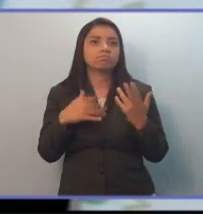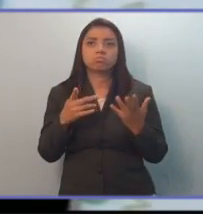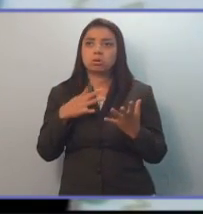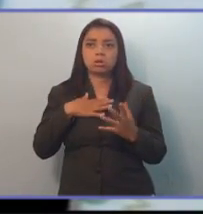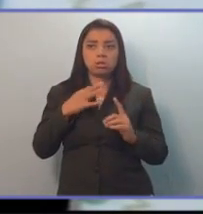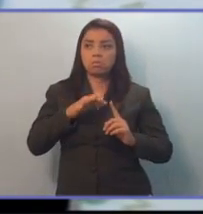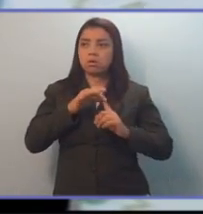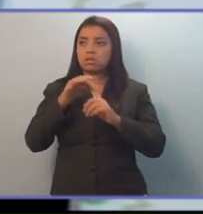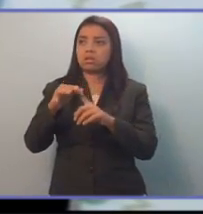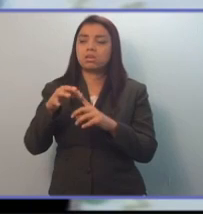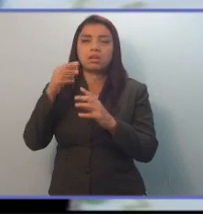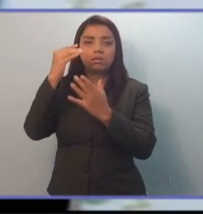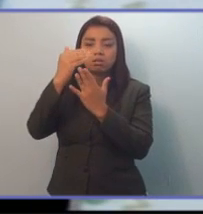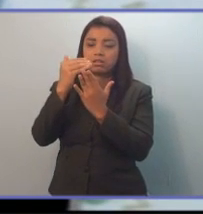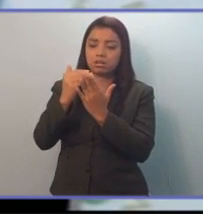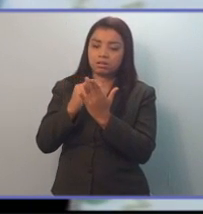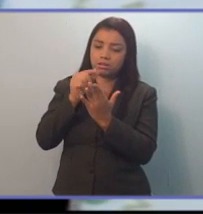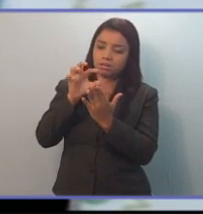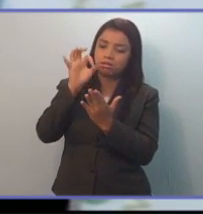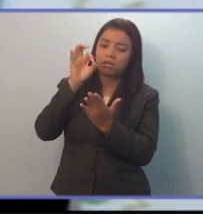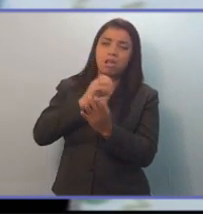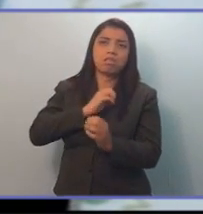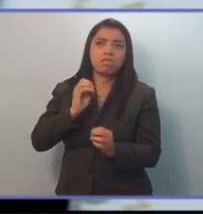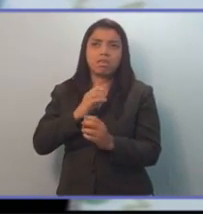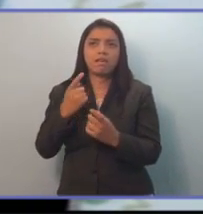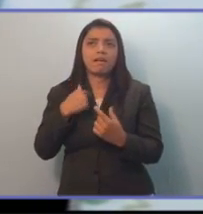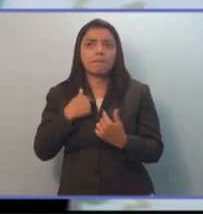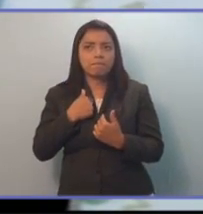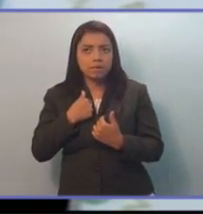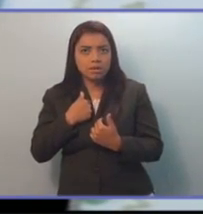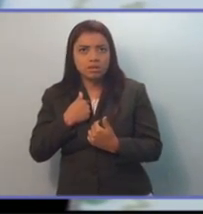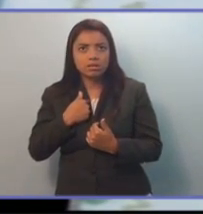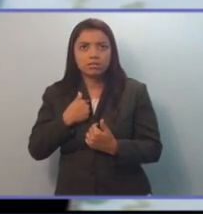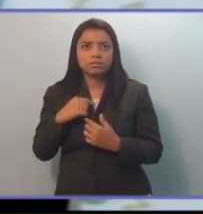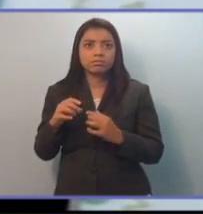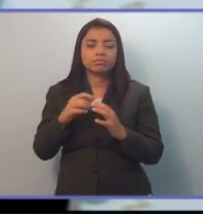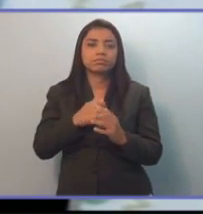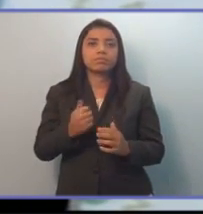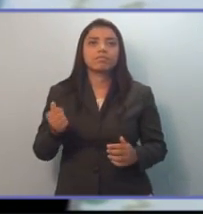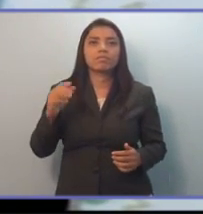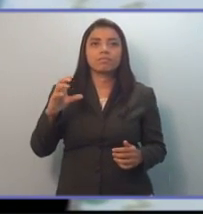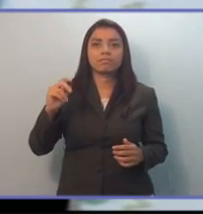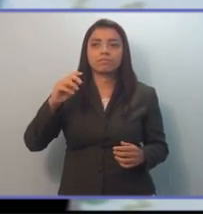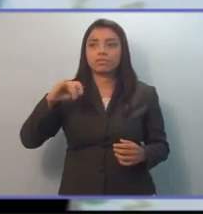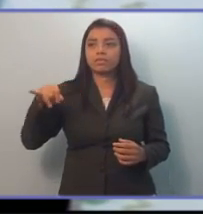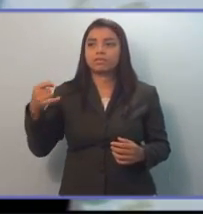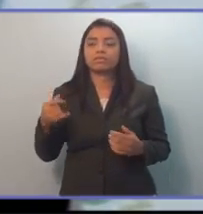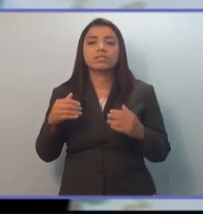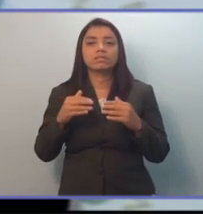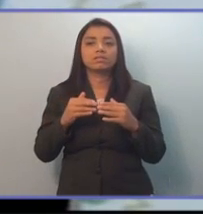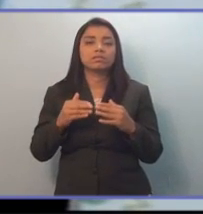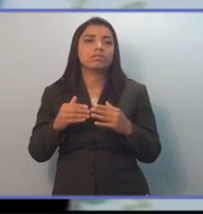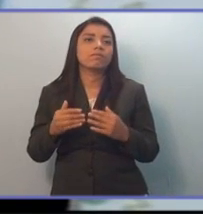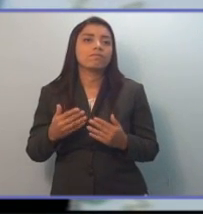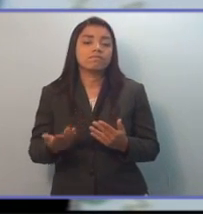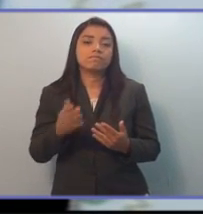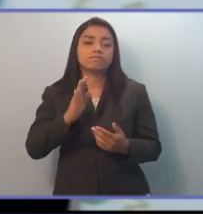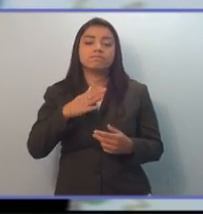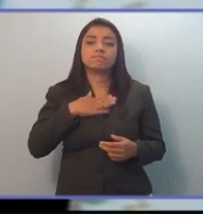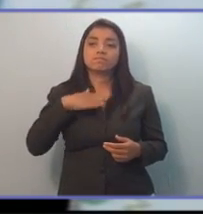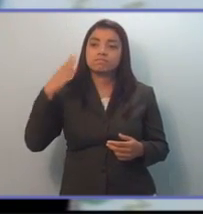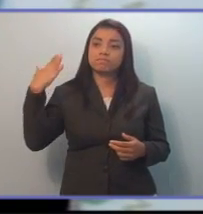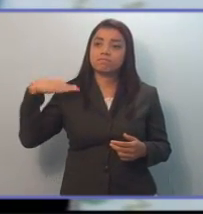mí de la terna que mandó el Consejo Nacional de la Judicatura. Aparte dice, yo tengo